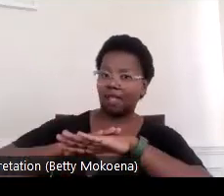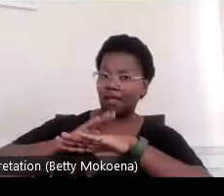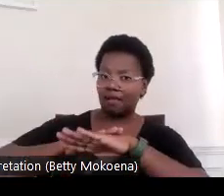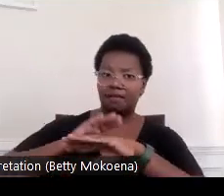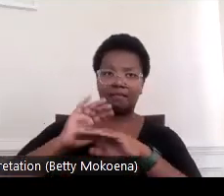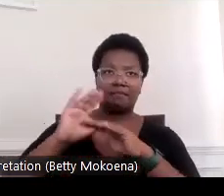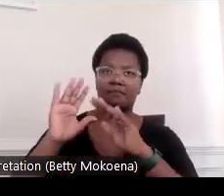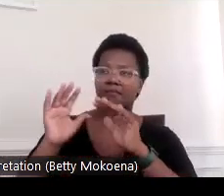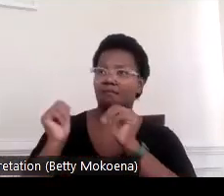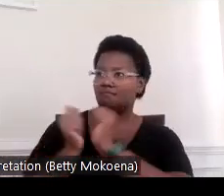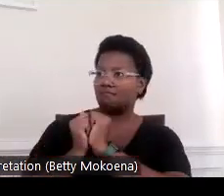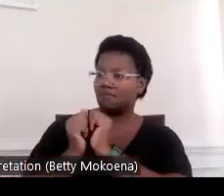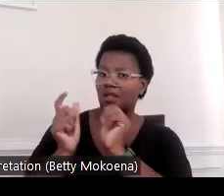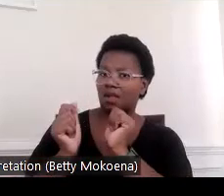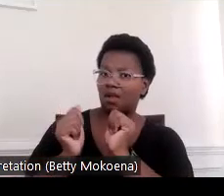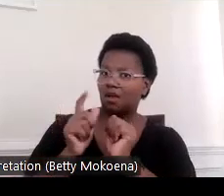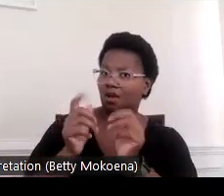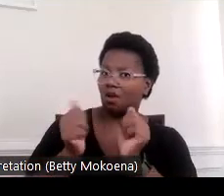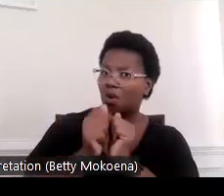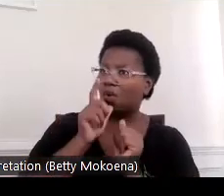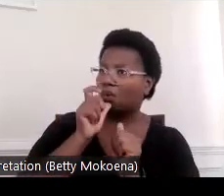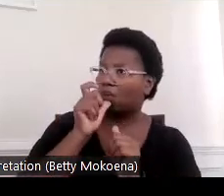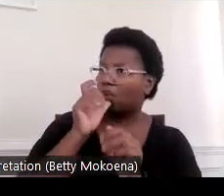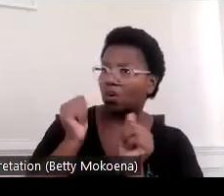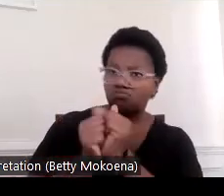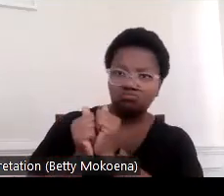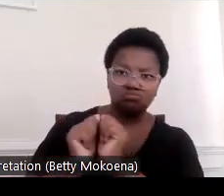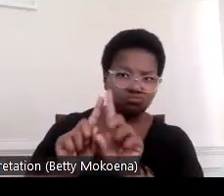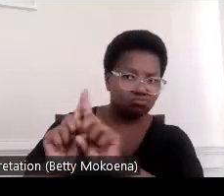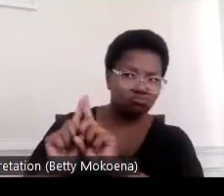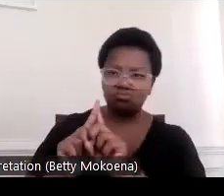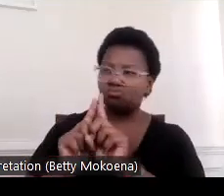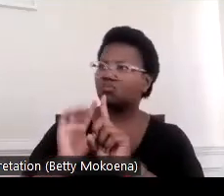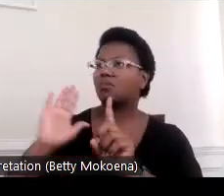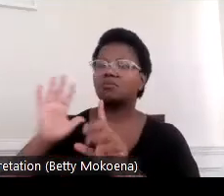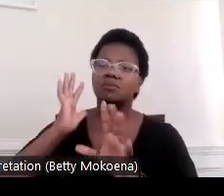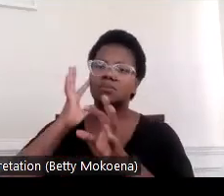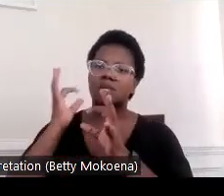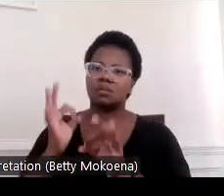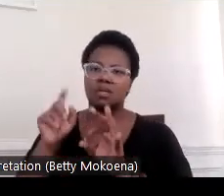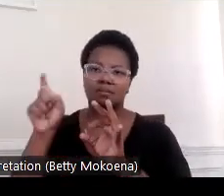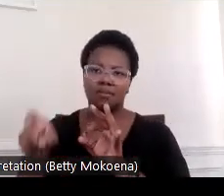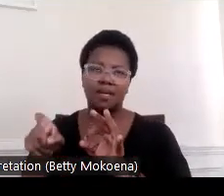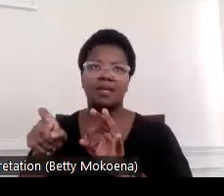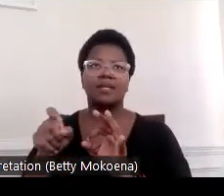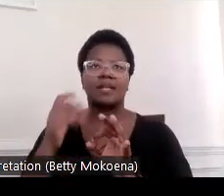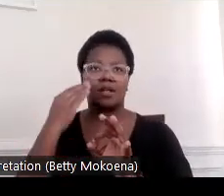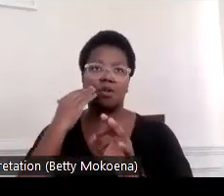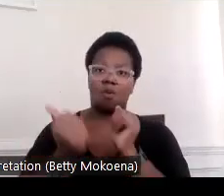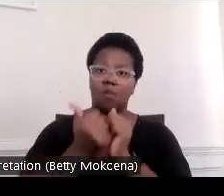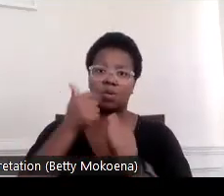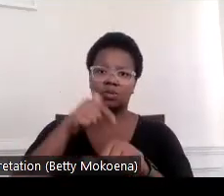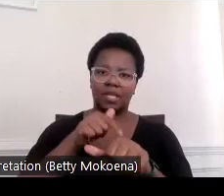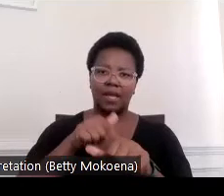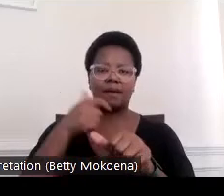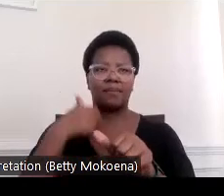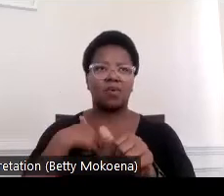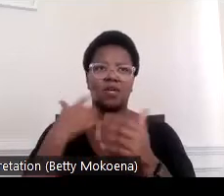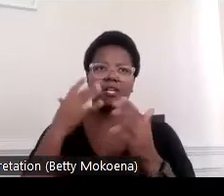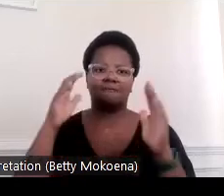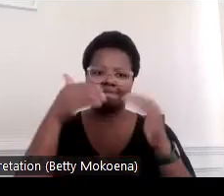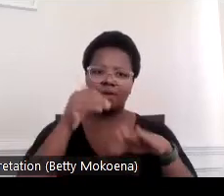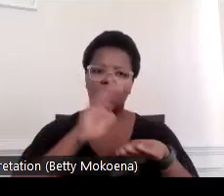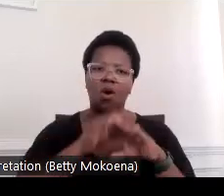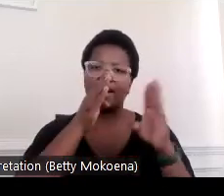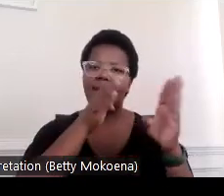esa persona debería poder elegir Como pasan su tiempo y con quién la pasan sé que mucho tiempo